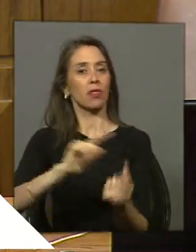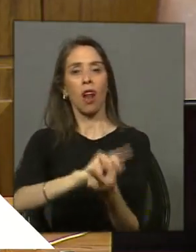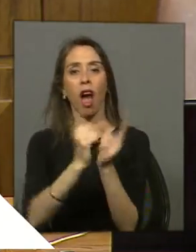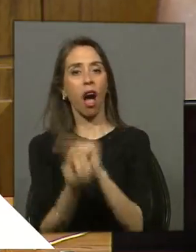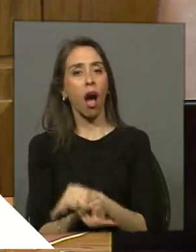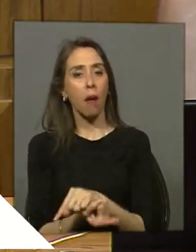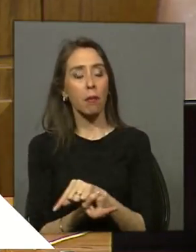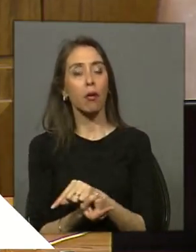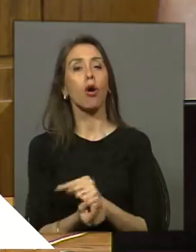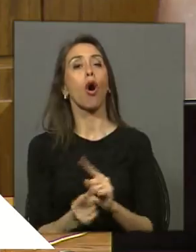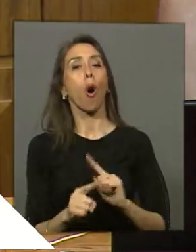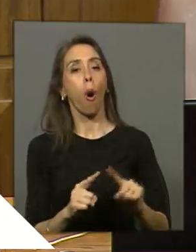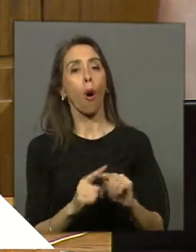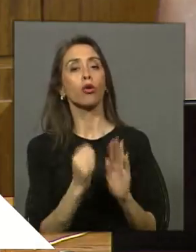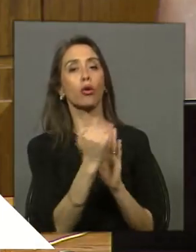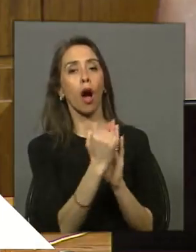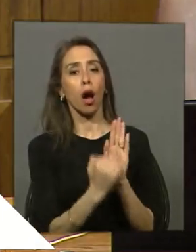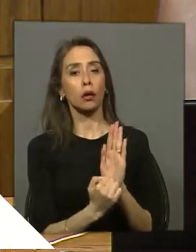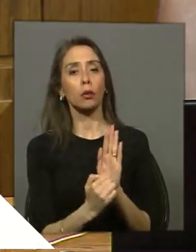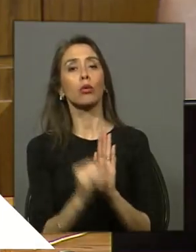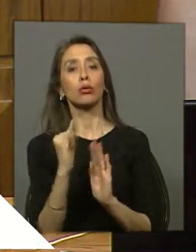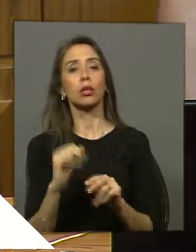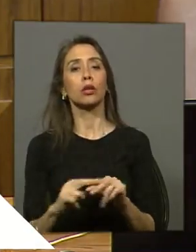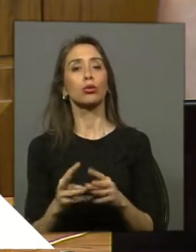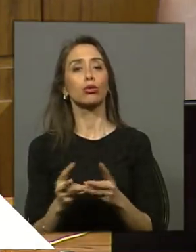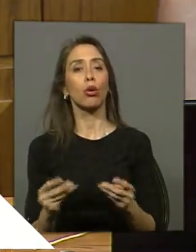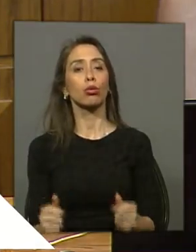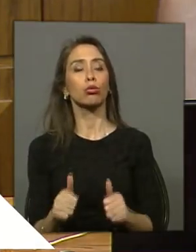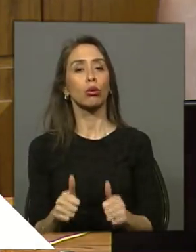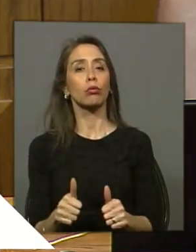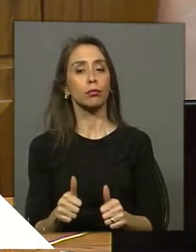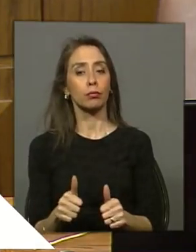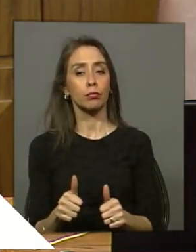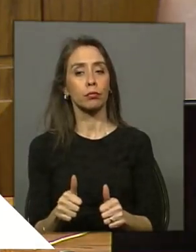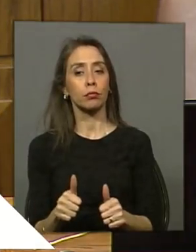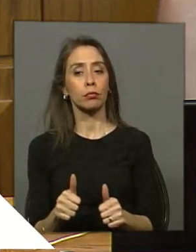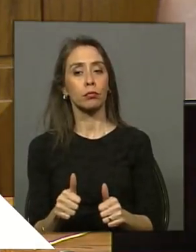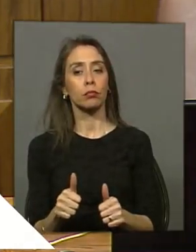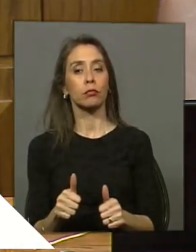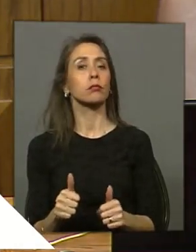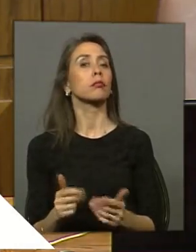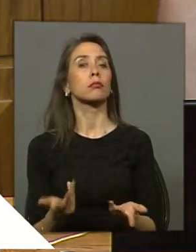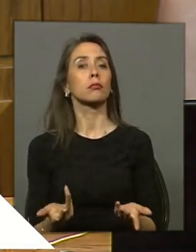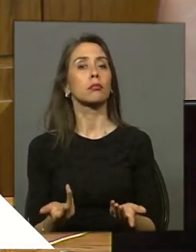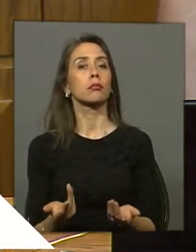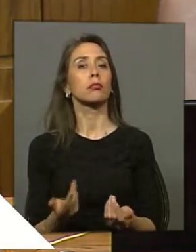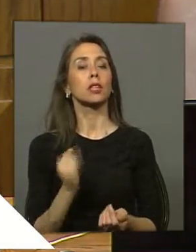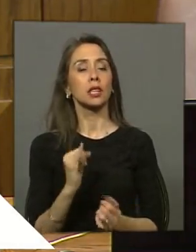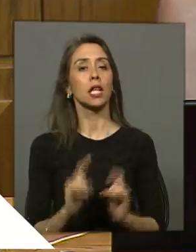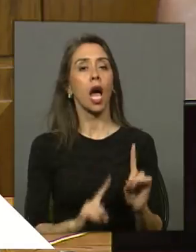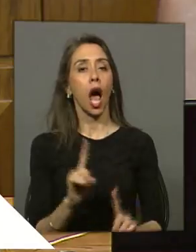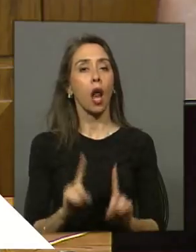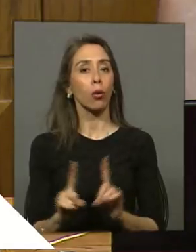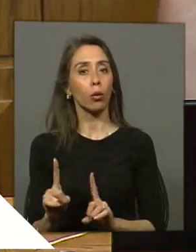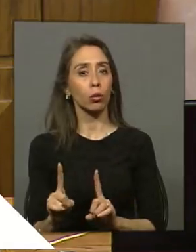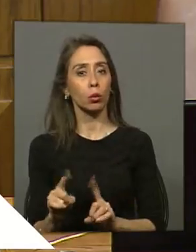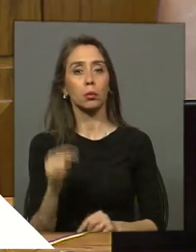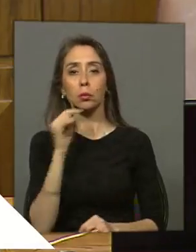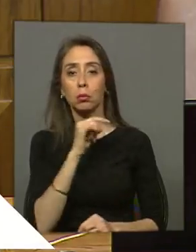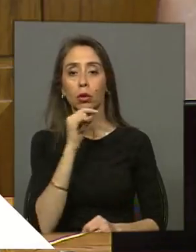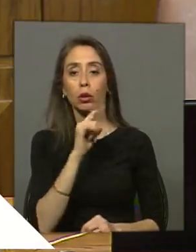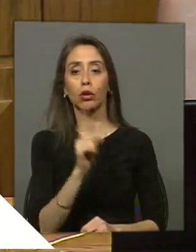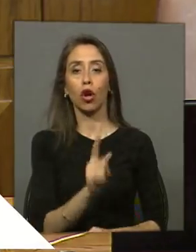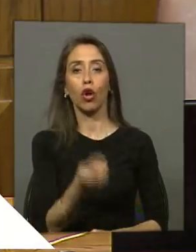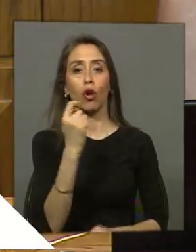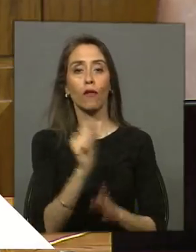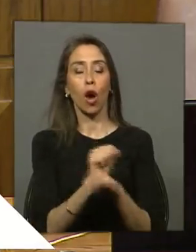en otras disposiciones si ha logrado dar una solución satisfactoria no la que quisiéramos pero si hay alguna como por ejemplo el no